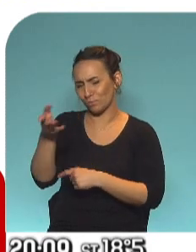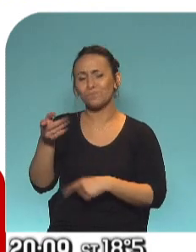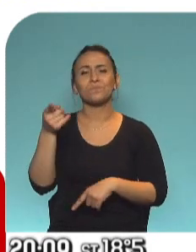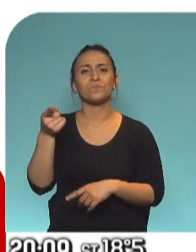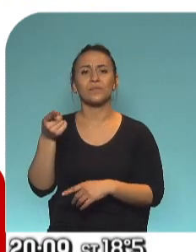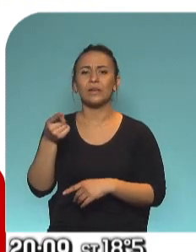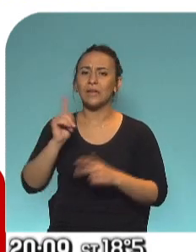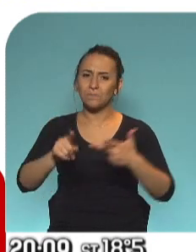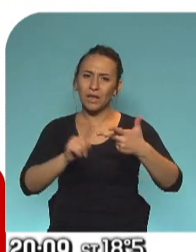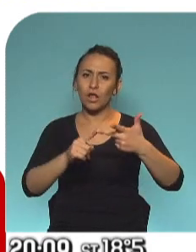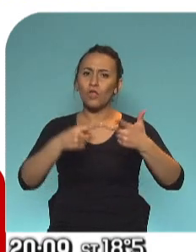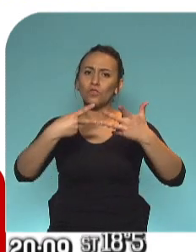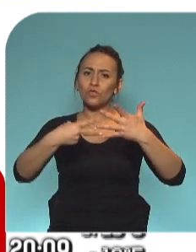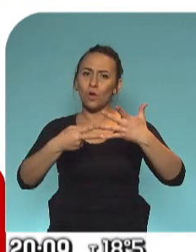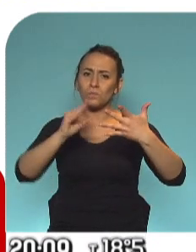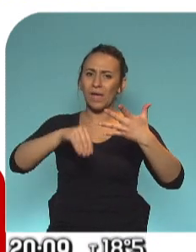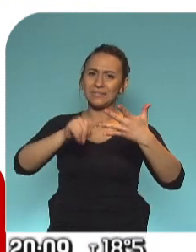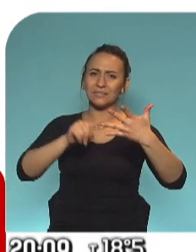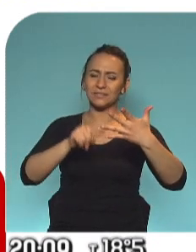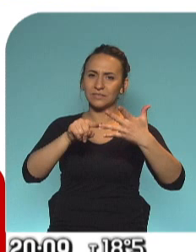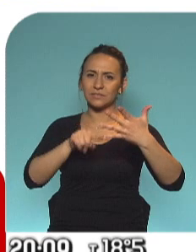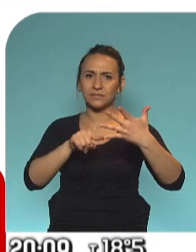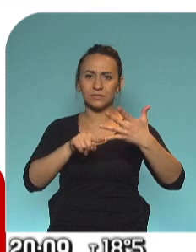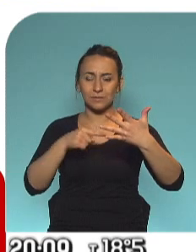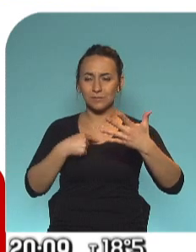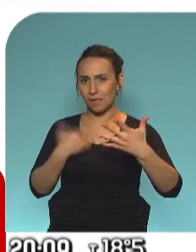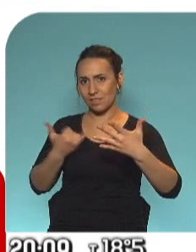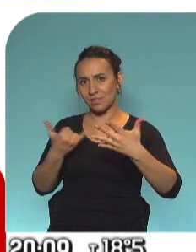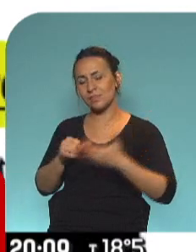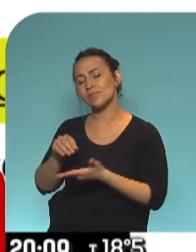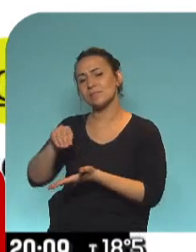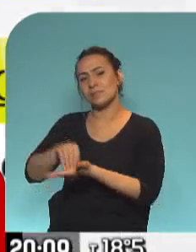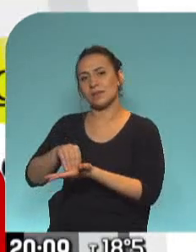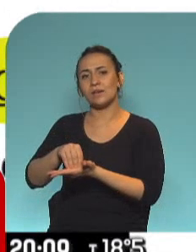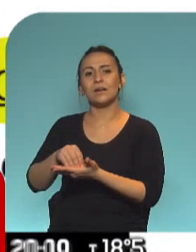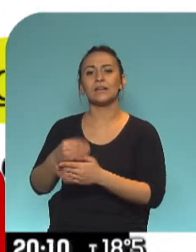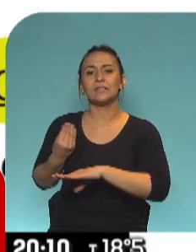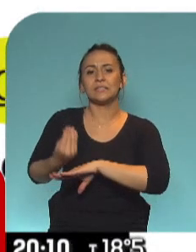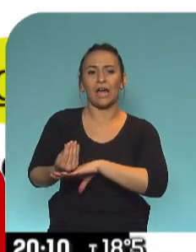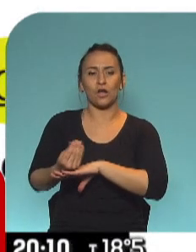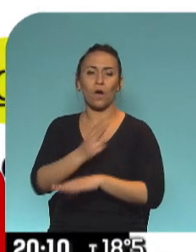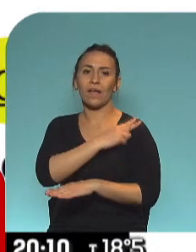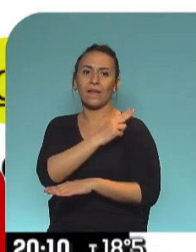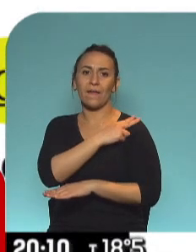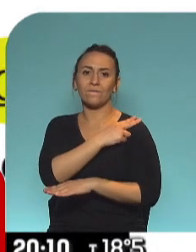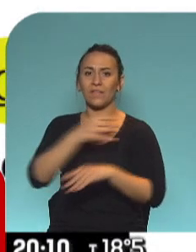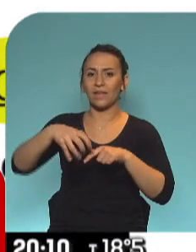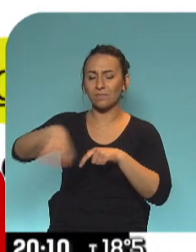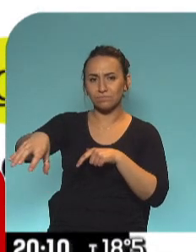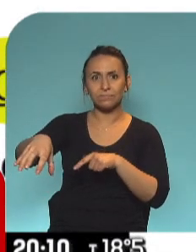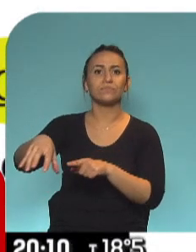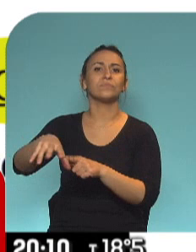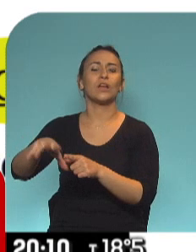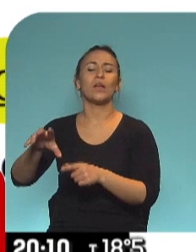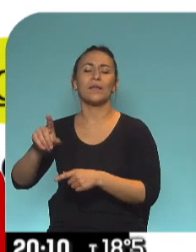2 personas más. Yo aquí tengo anotado los cargos de ellos, el jefe de la delegación provincial con sede en Mar del Plata y el director de